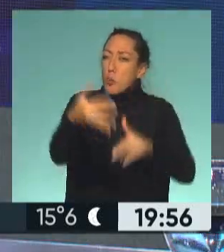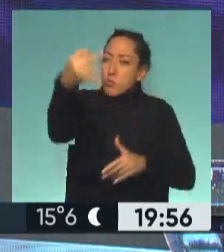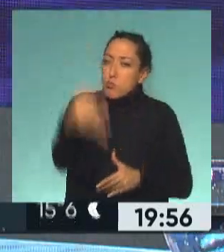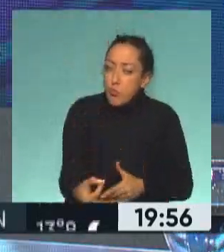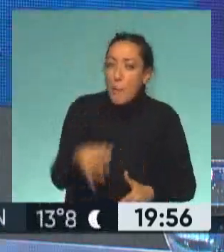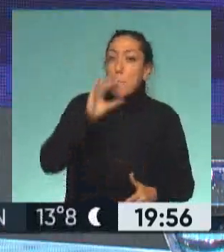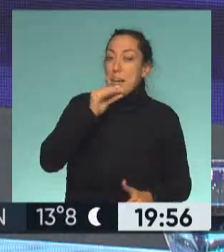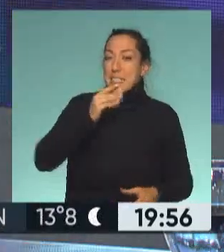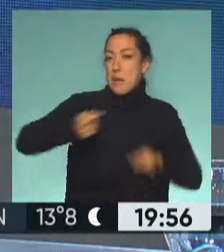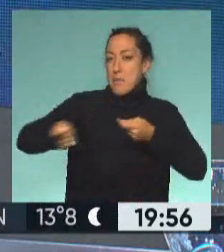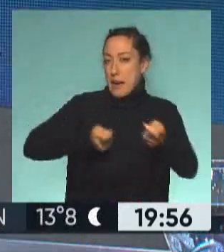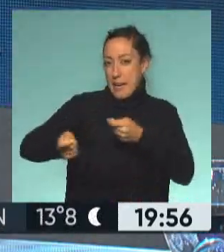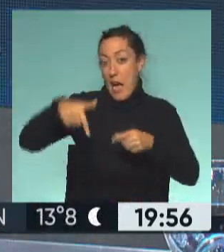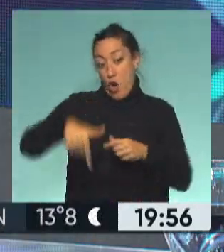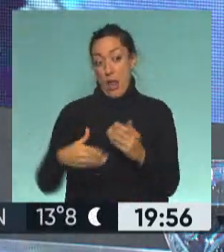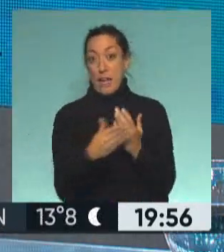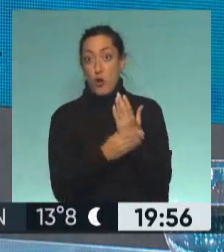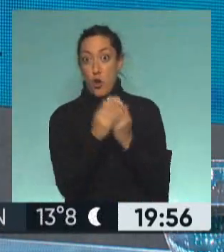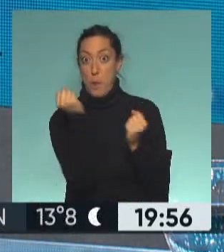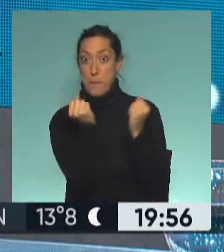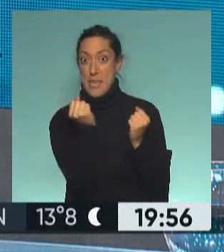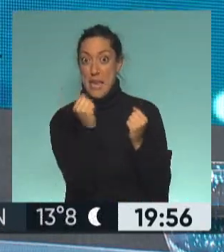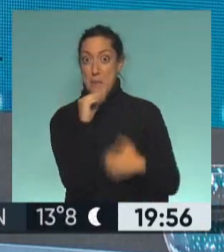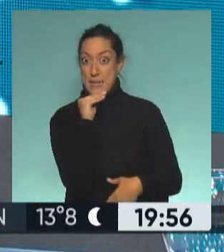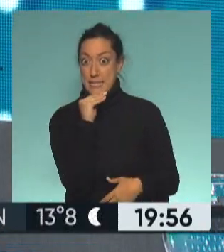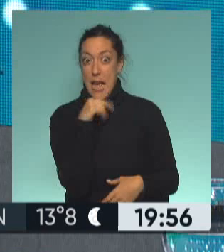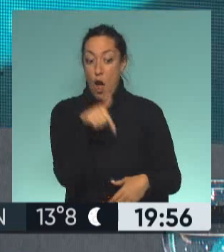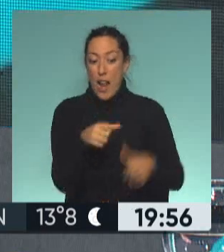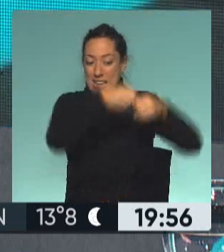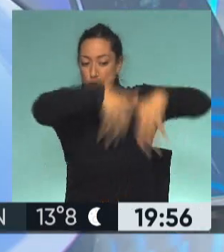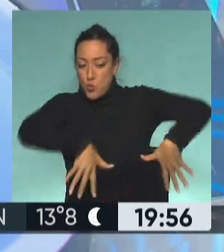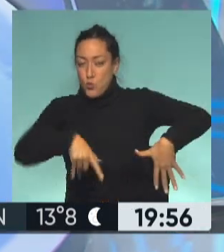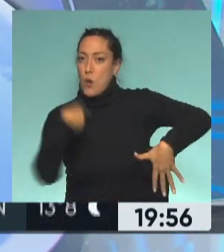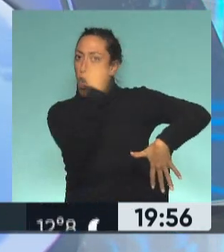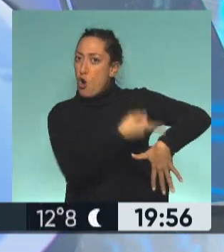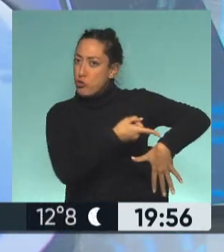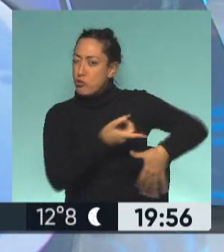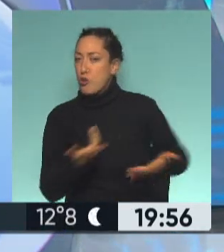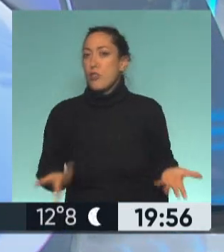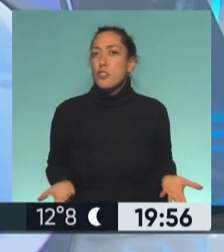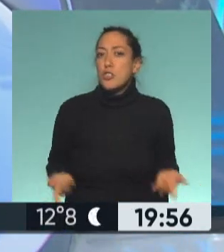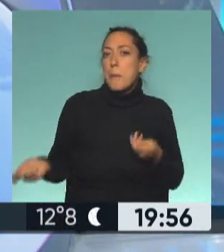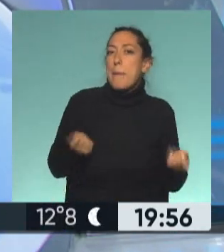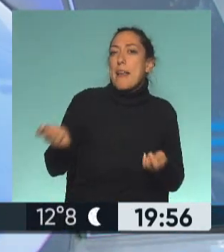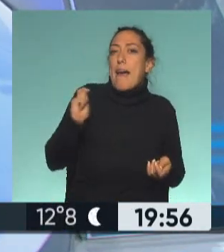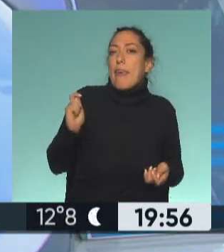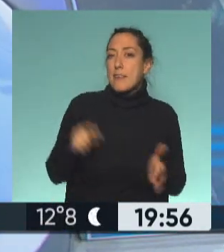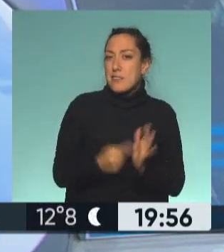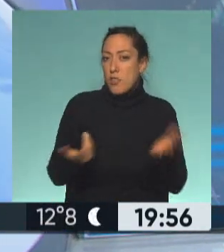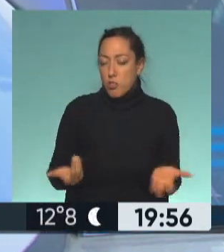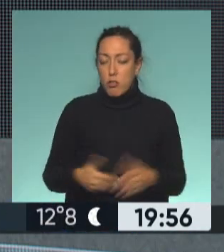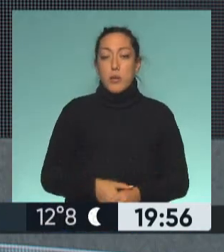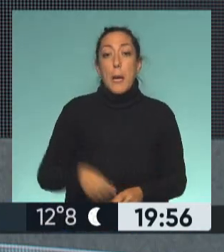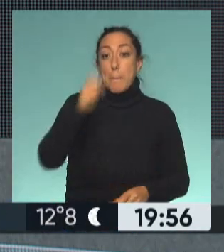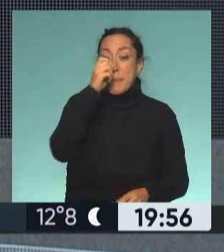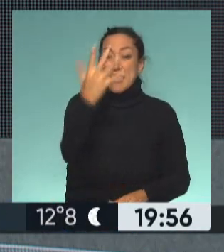condujo Sergio Massa, el hoy ministro de Economía. Sí. Ahora, Sergio Massa hoy está en otra estructura Sí, y en bien. otro juego. Entonces, ¿quién los conduce? Bueno, ahora les voy a hacer una pregunta. El